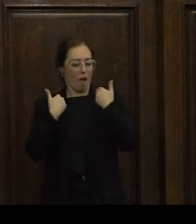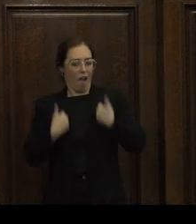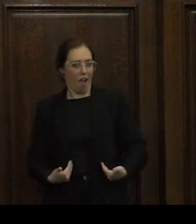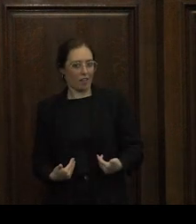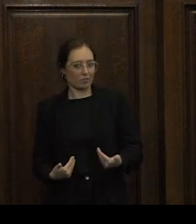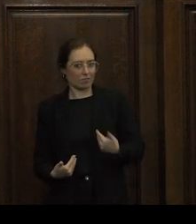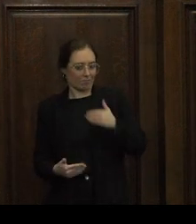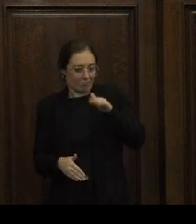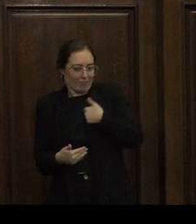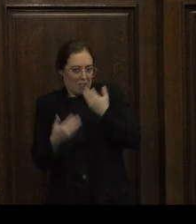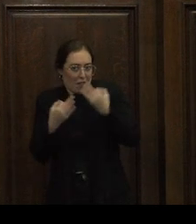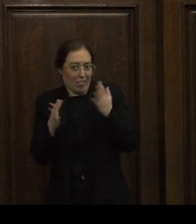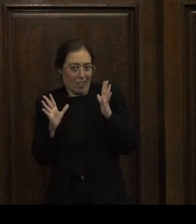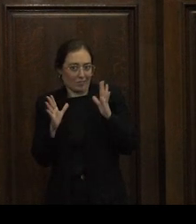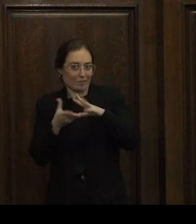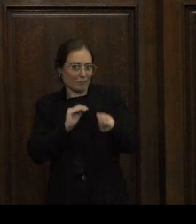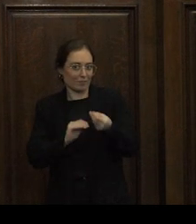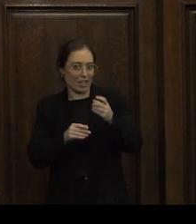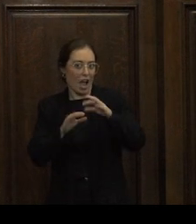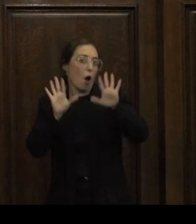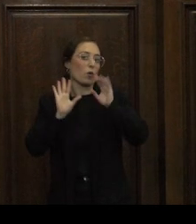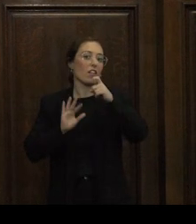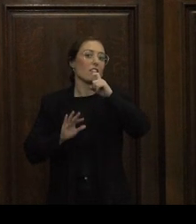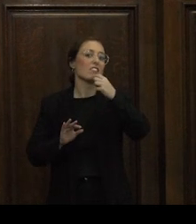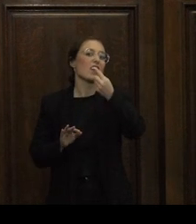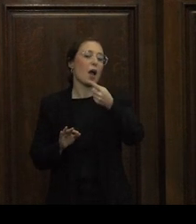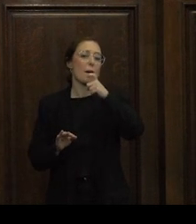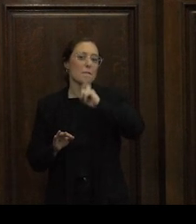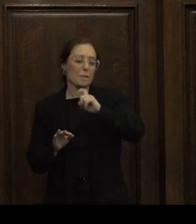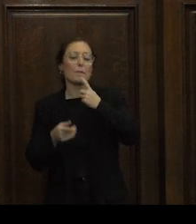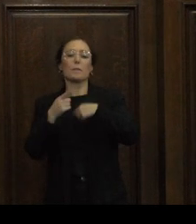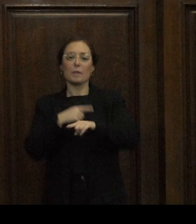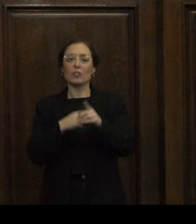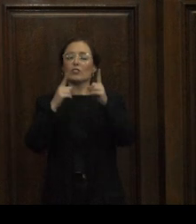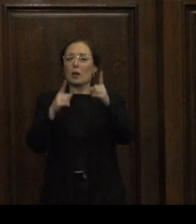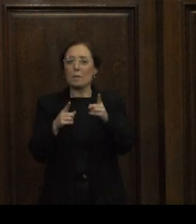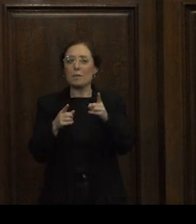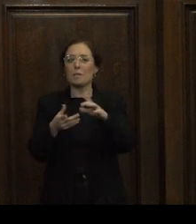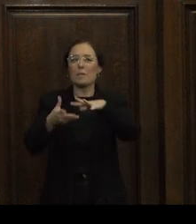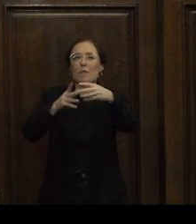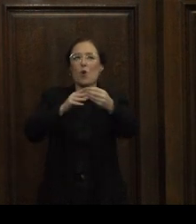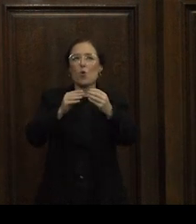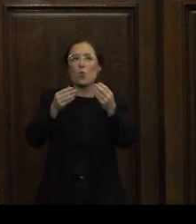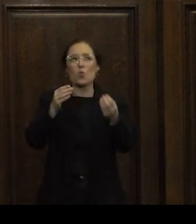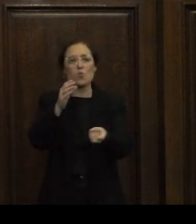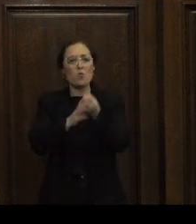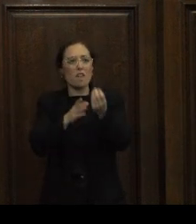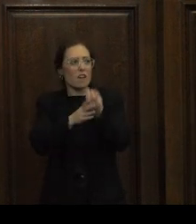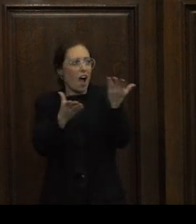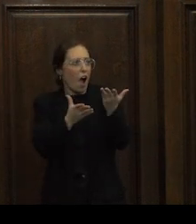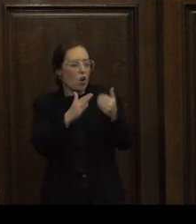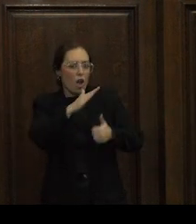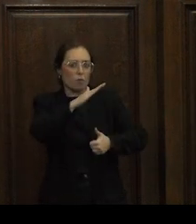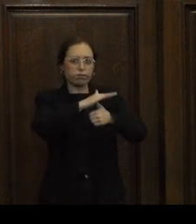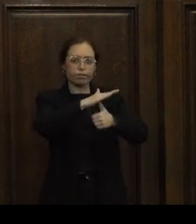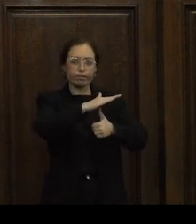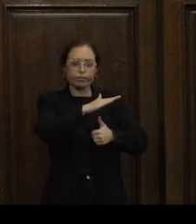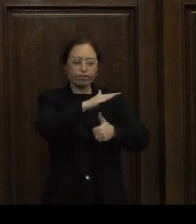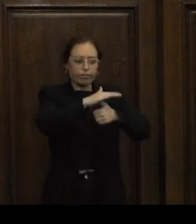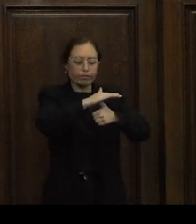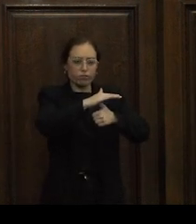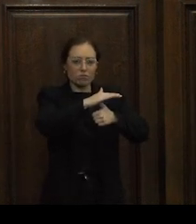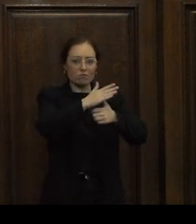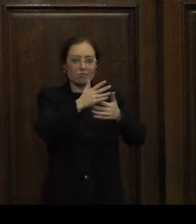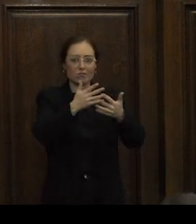Entonces los estadistas modernos de esta perspectiva, ¿no?, se movían en un suelo moral hipócrita, mientras que estas nuevas figuras brotan en un suelo